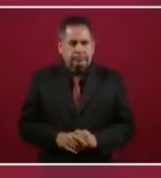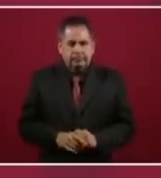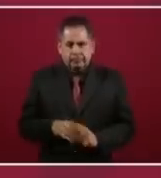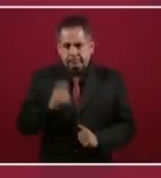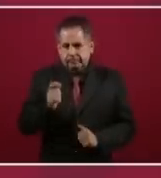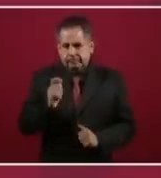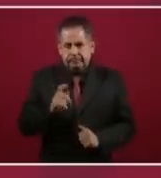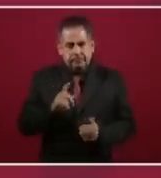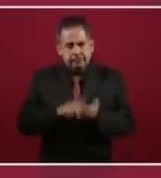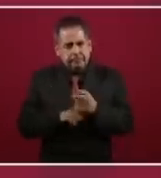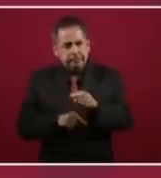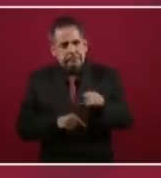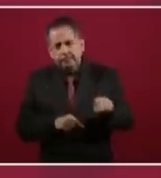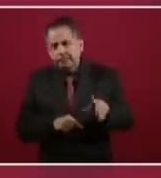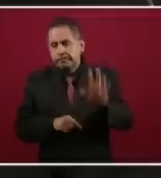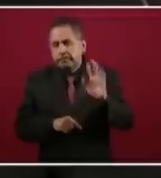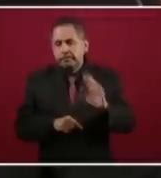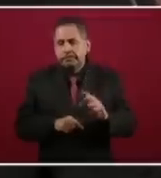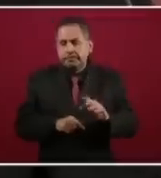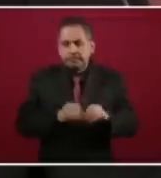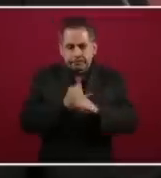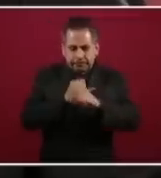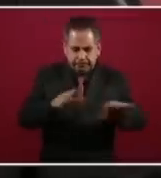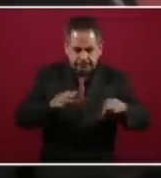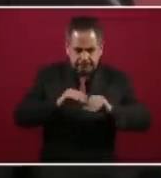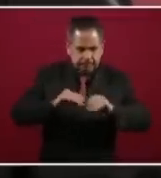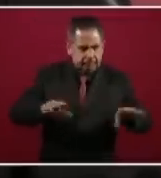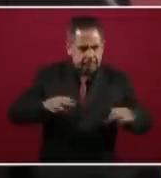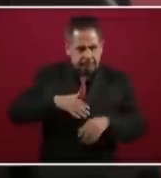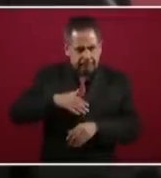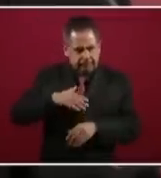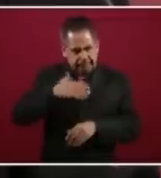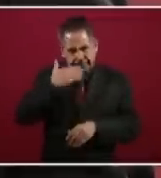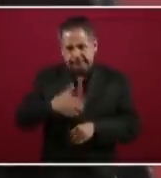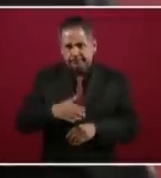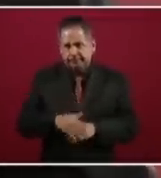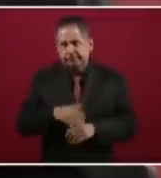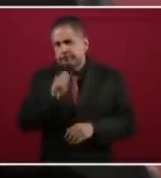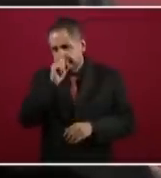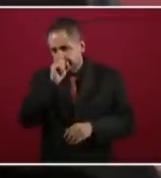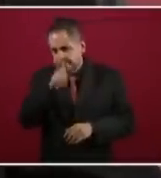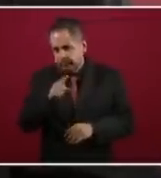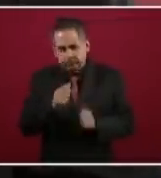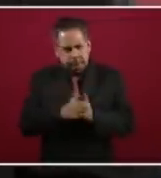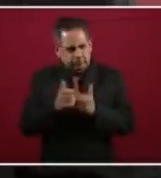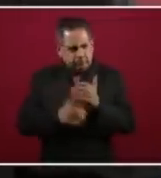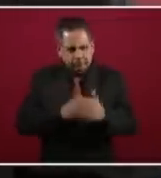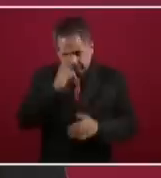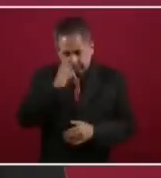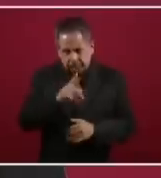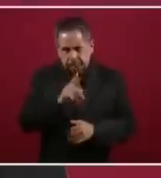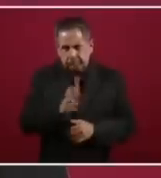Es cosa de que se informen bien. Además, con todo respeto,